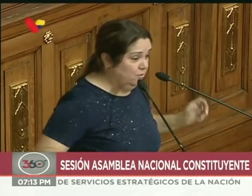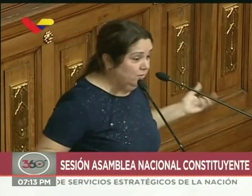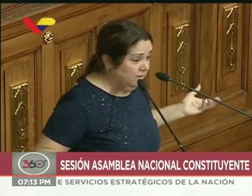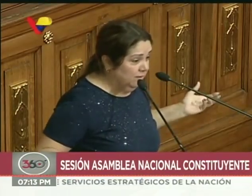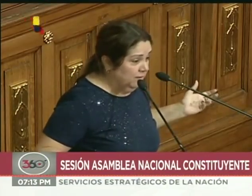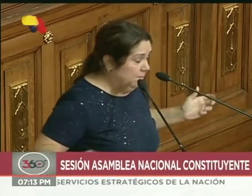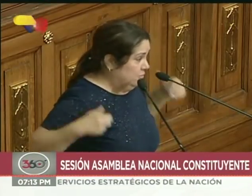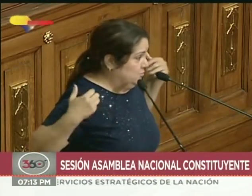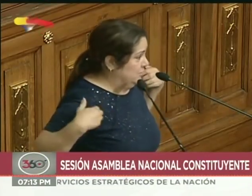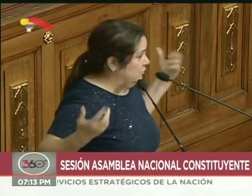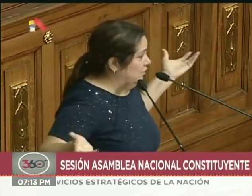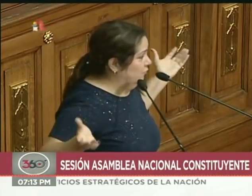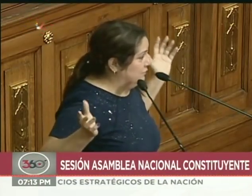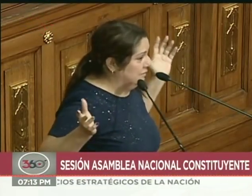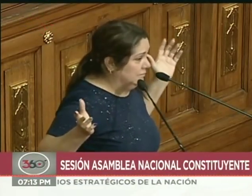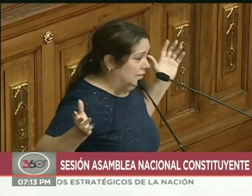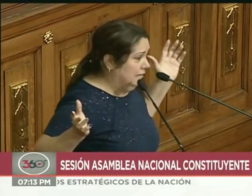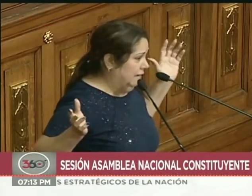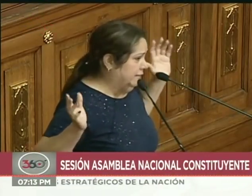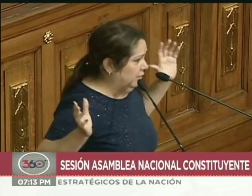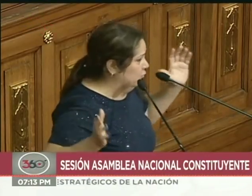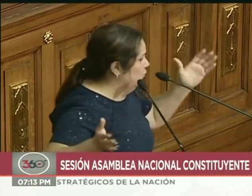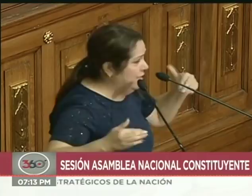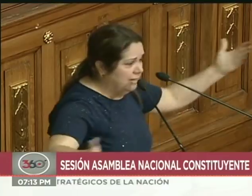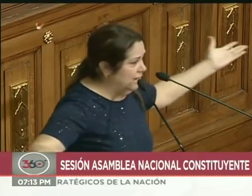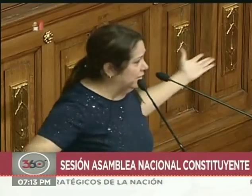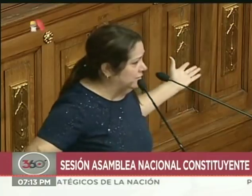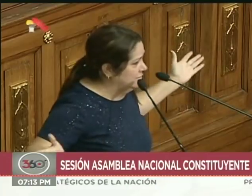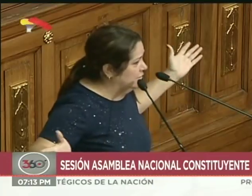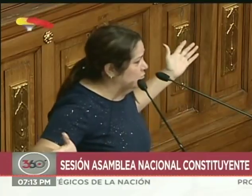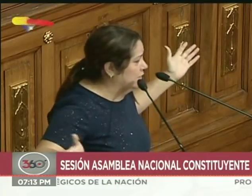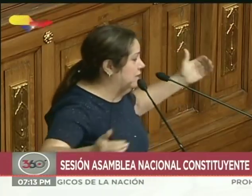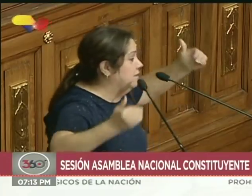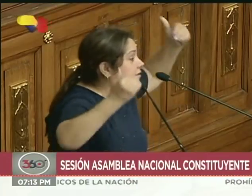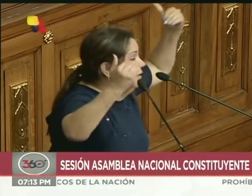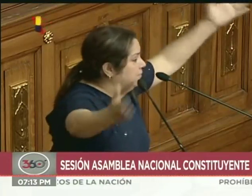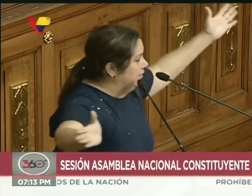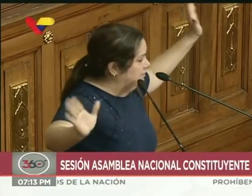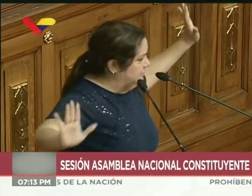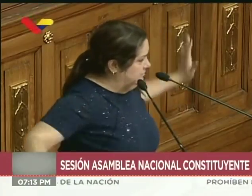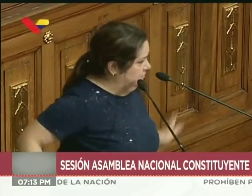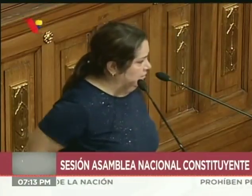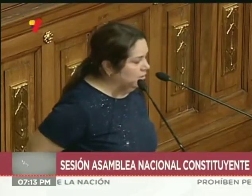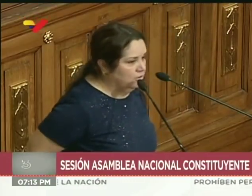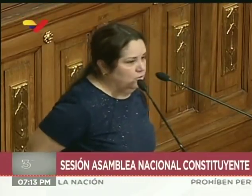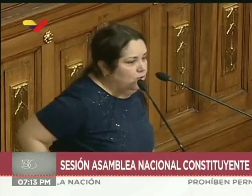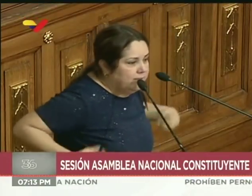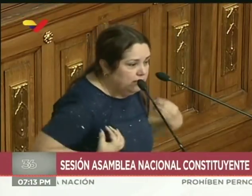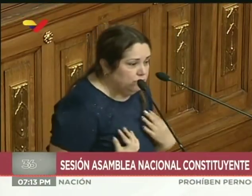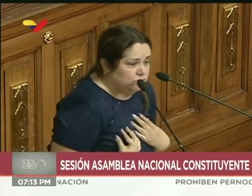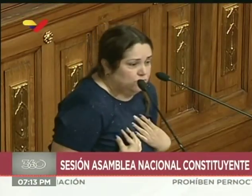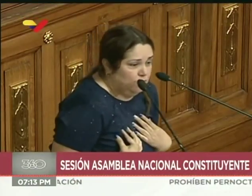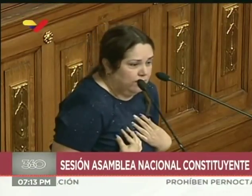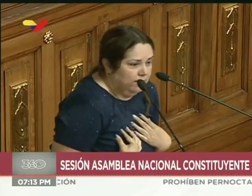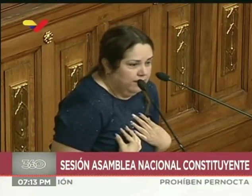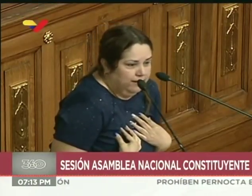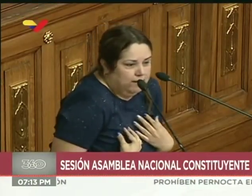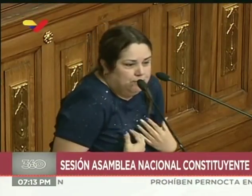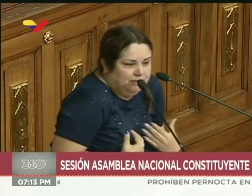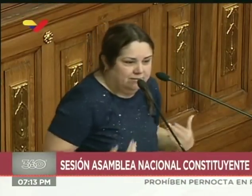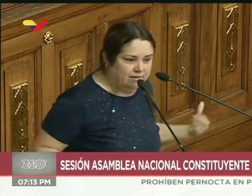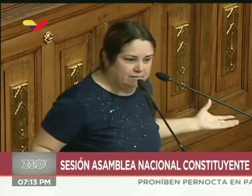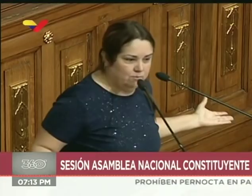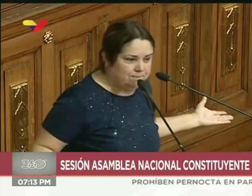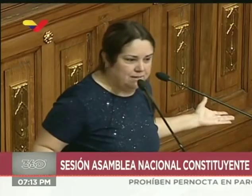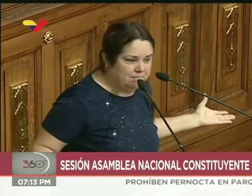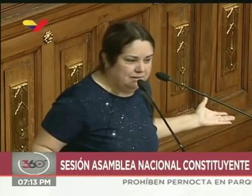toco el portón, por supuesto que el oficial me dice: es que tú no eres la alcaldesa de Humuquena, ni te pareces. Y yo digo: es que yo soy, es